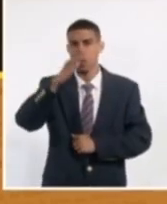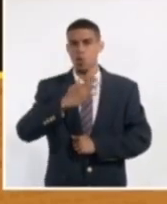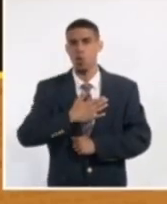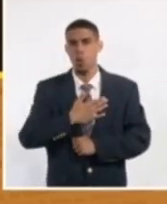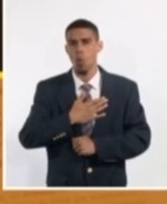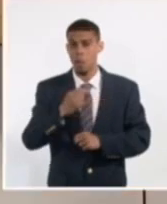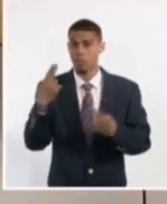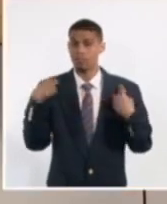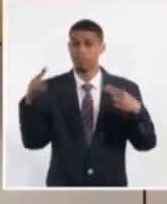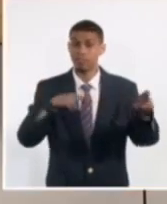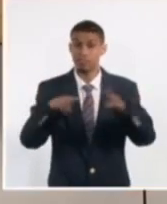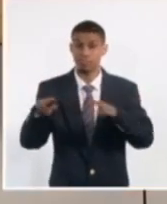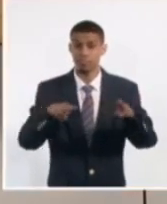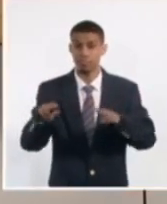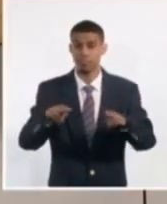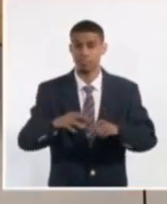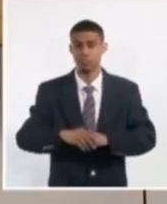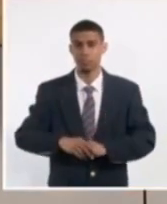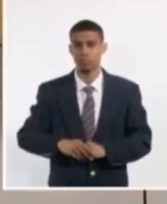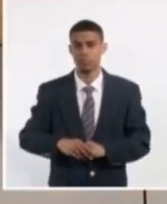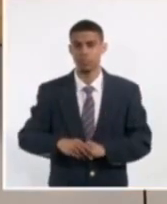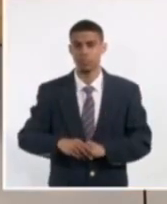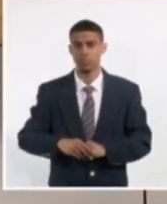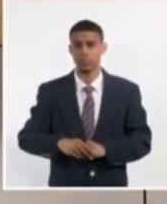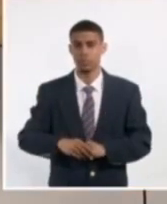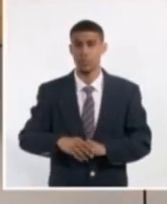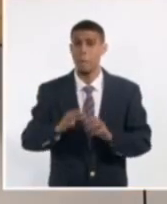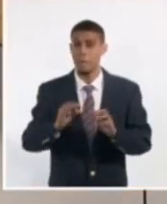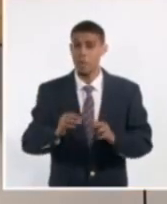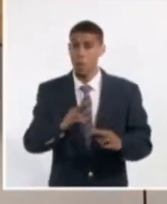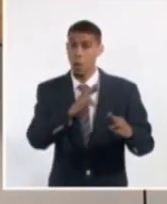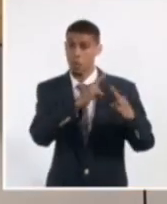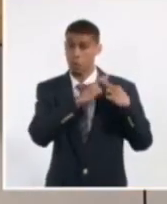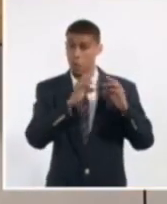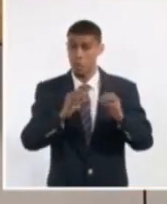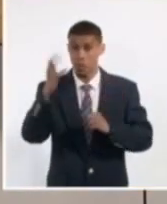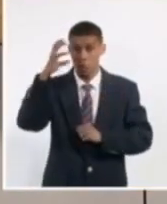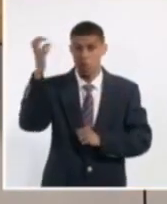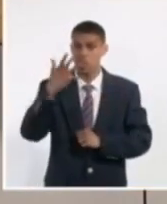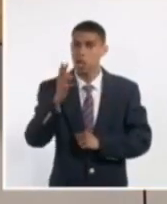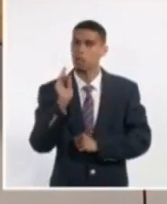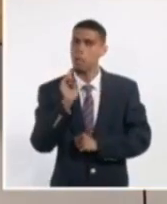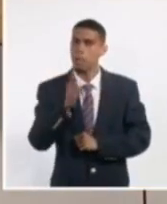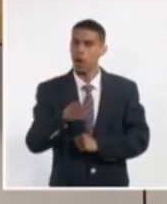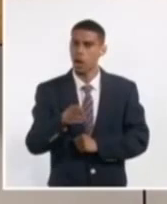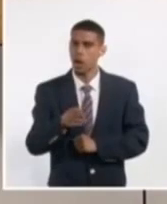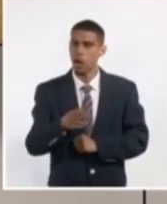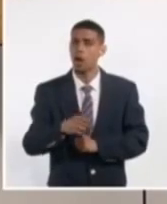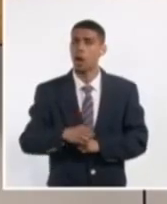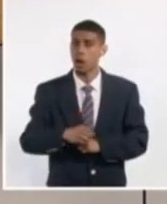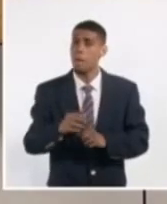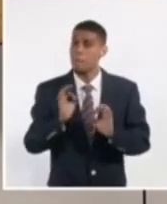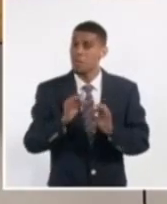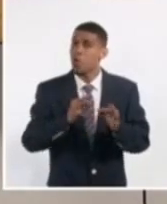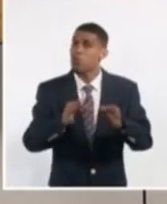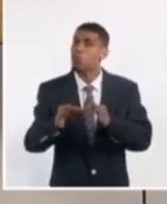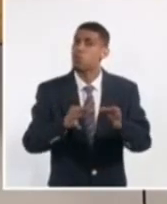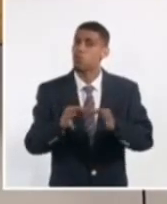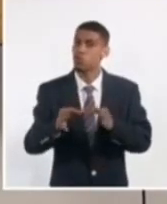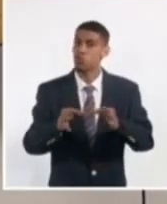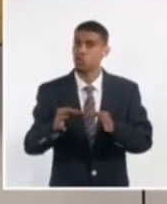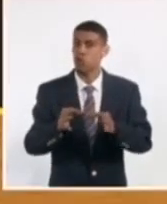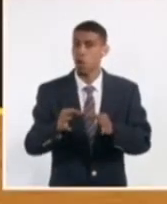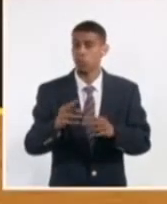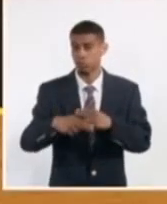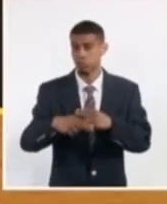administrativo del país. Los cargos de gobierno son designados, lo que se debe precisamente a las funciones que en su ejercicio